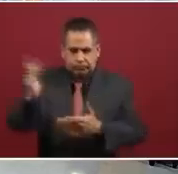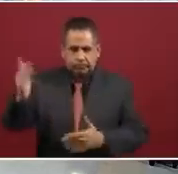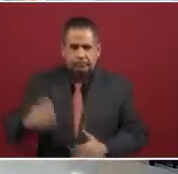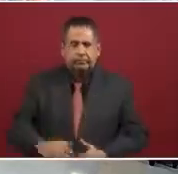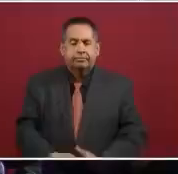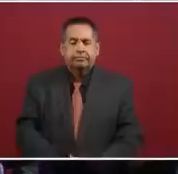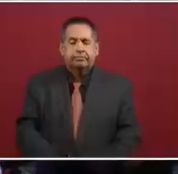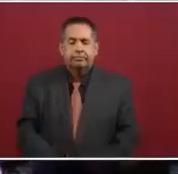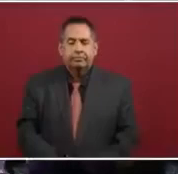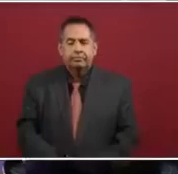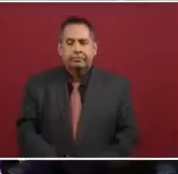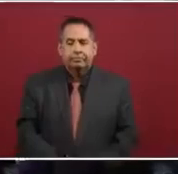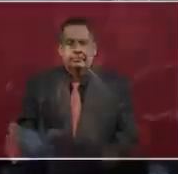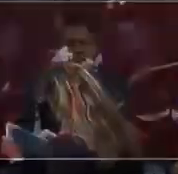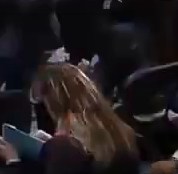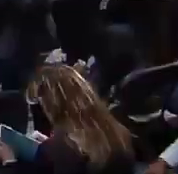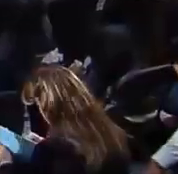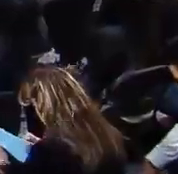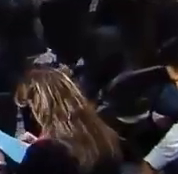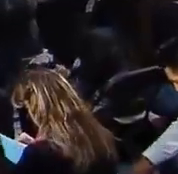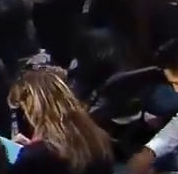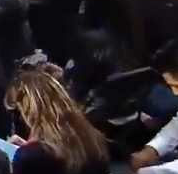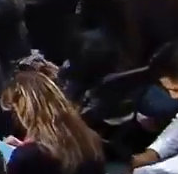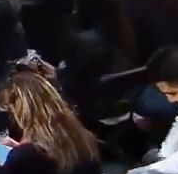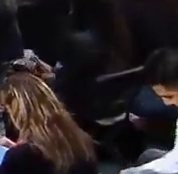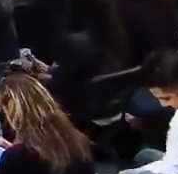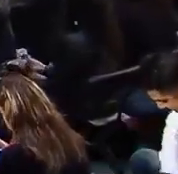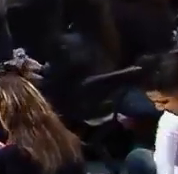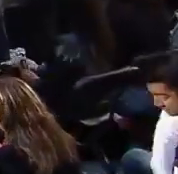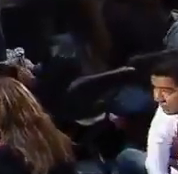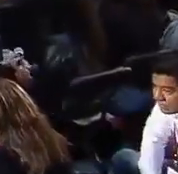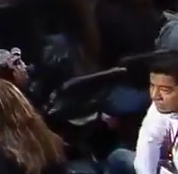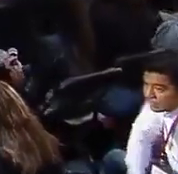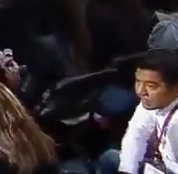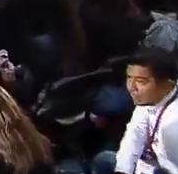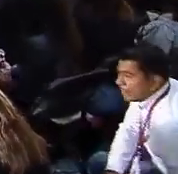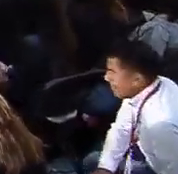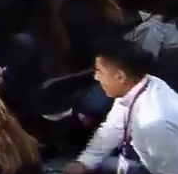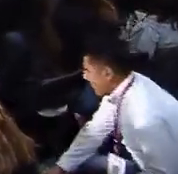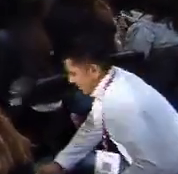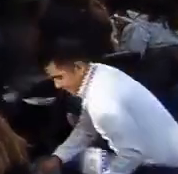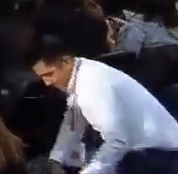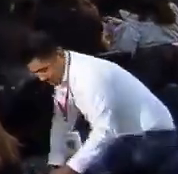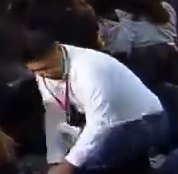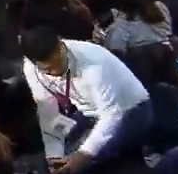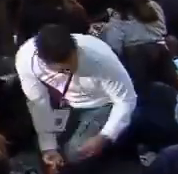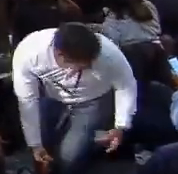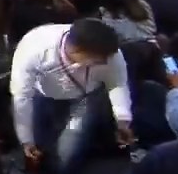Sí.